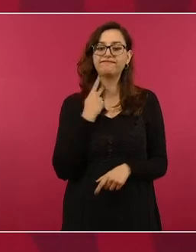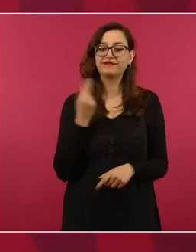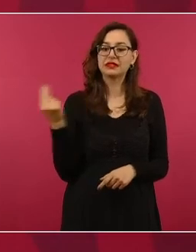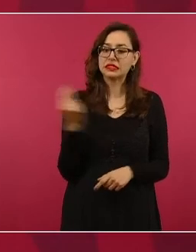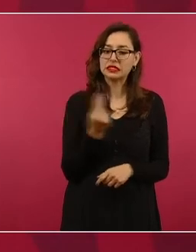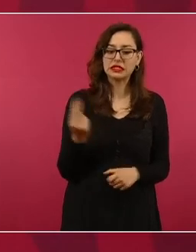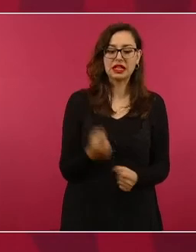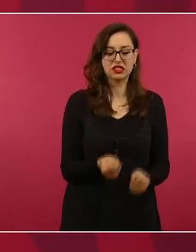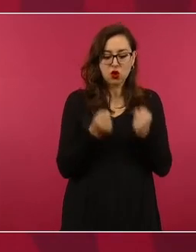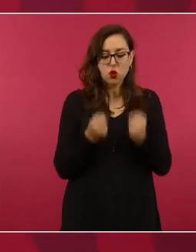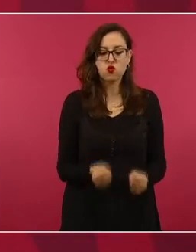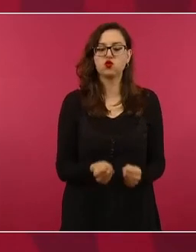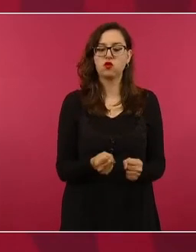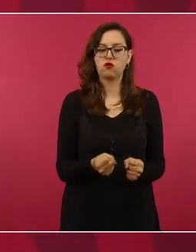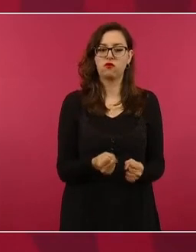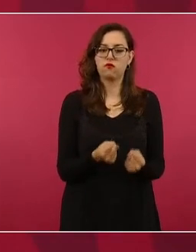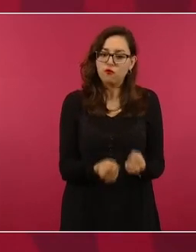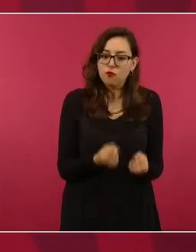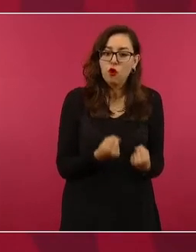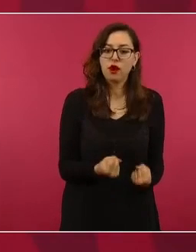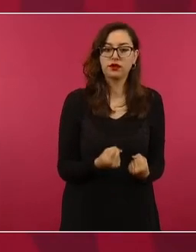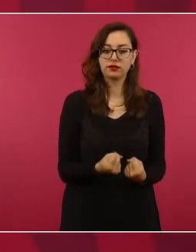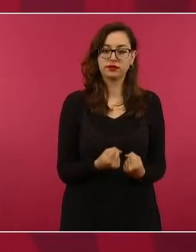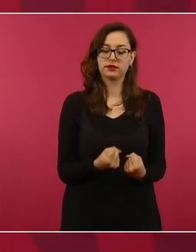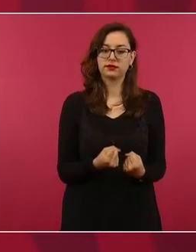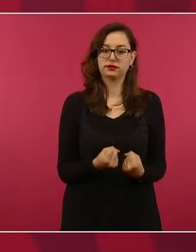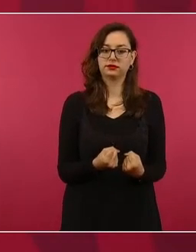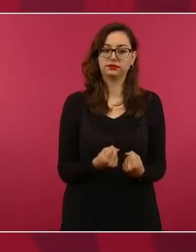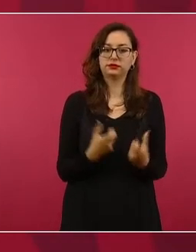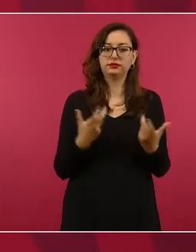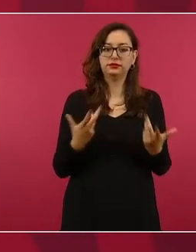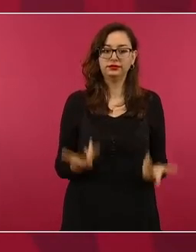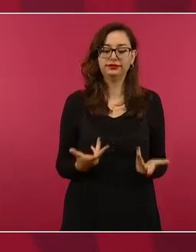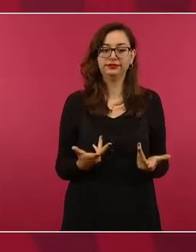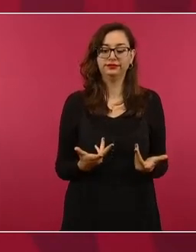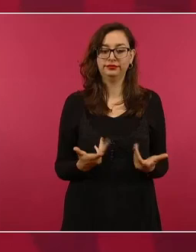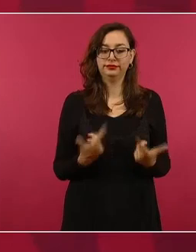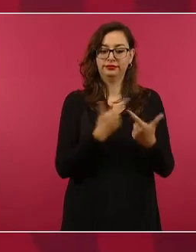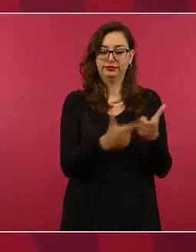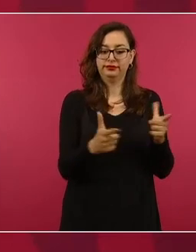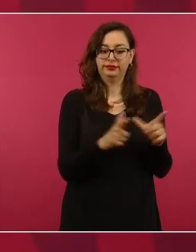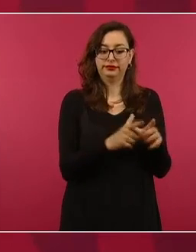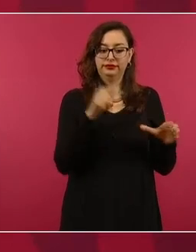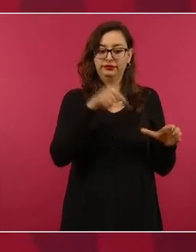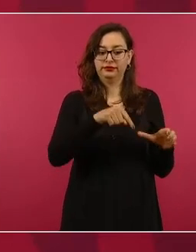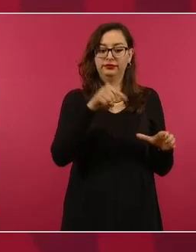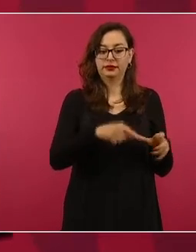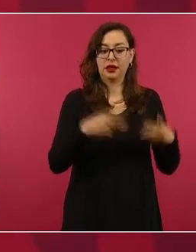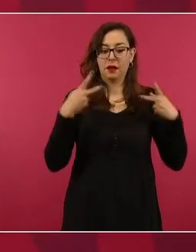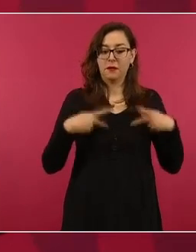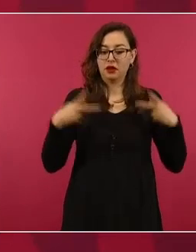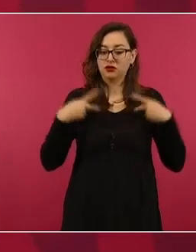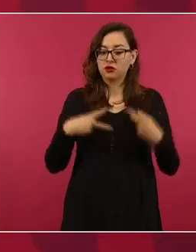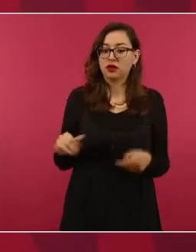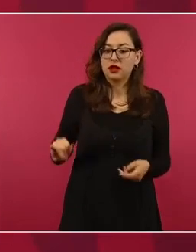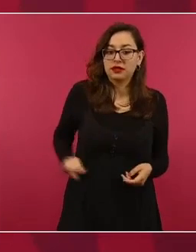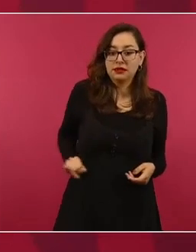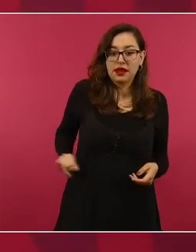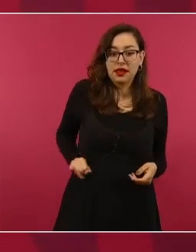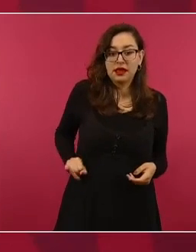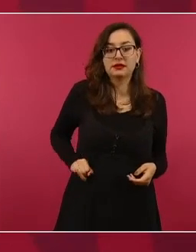son entidades de interés público, que se fortalezcan,